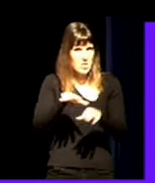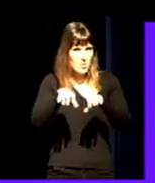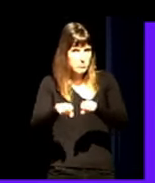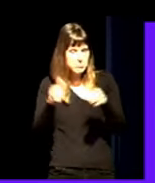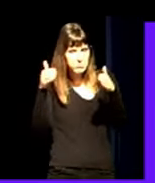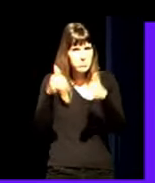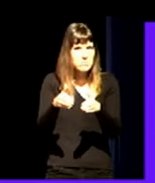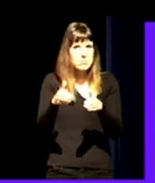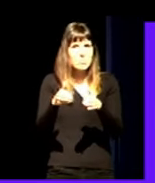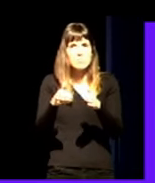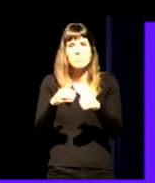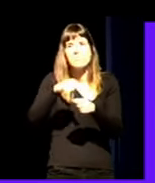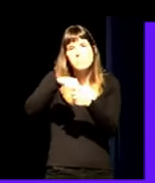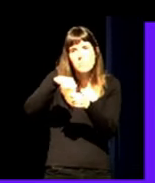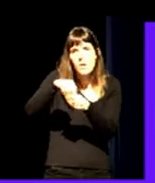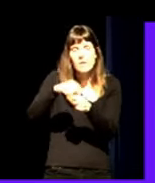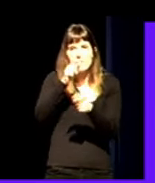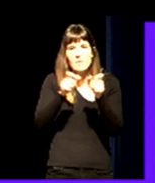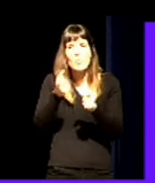dedica cupos.